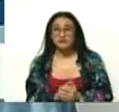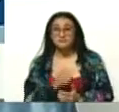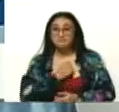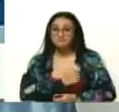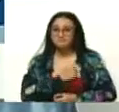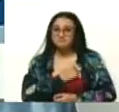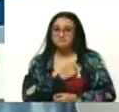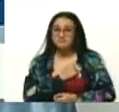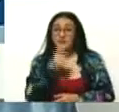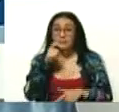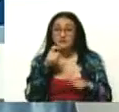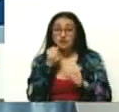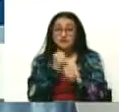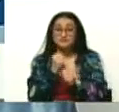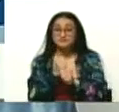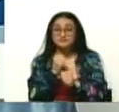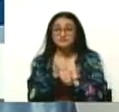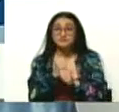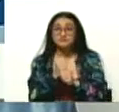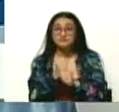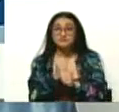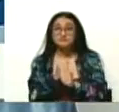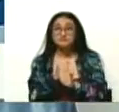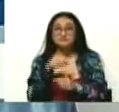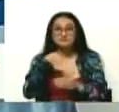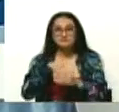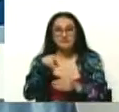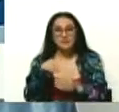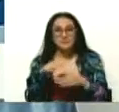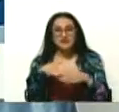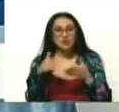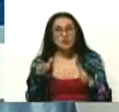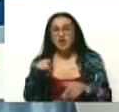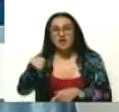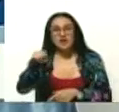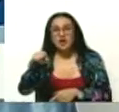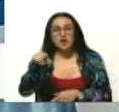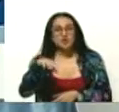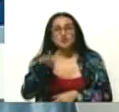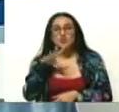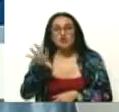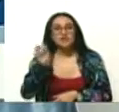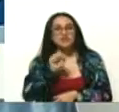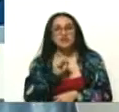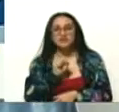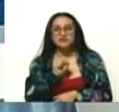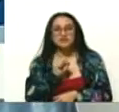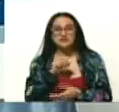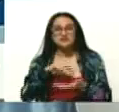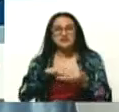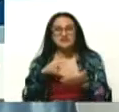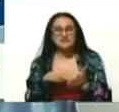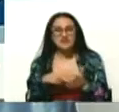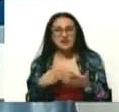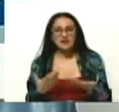Lamentablemente, funcionarios que no han entendido lo que